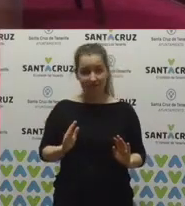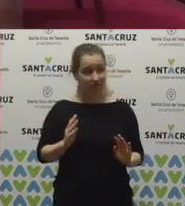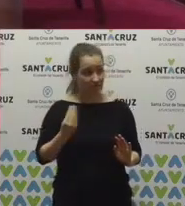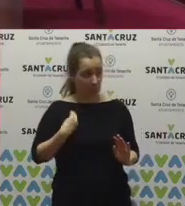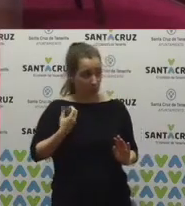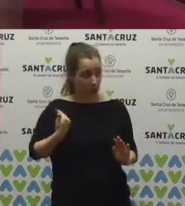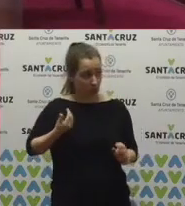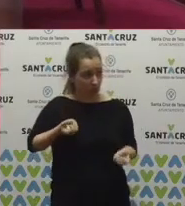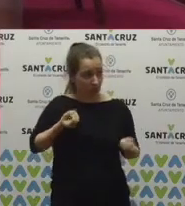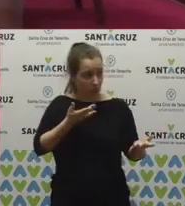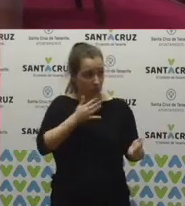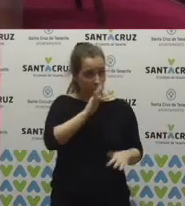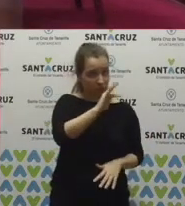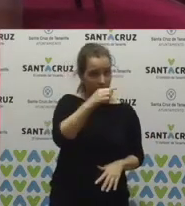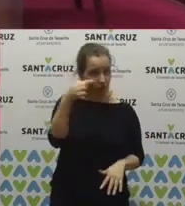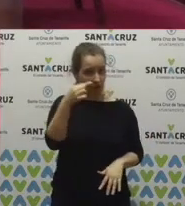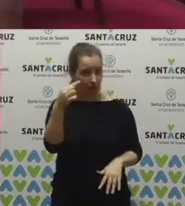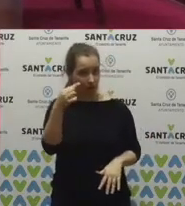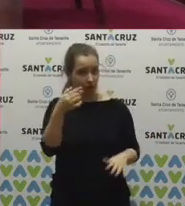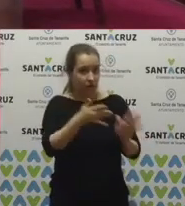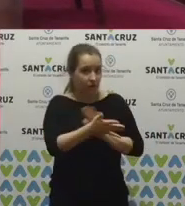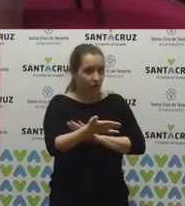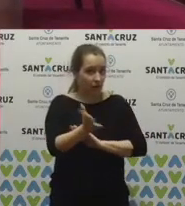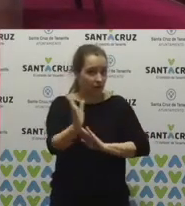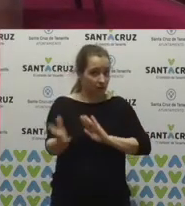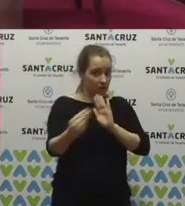pros y contras el lugar de evaluación